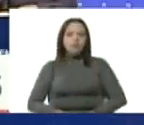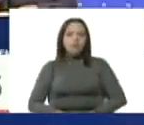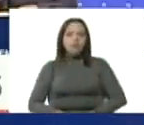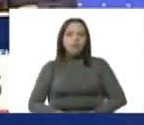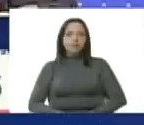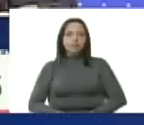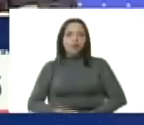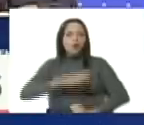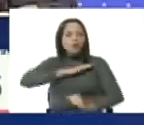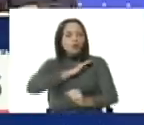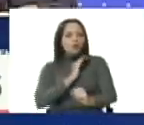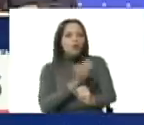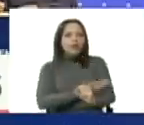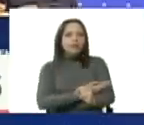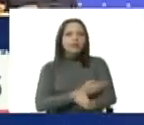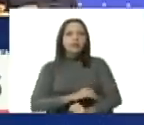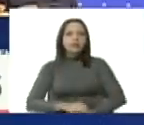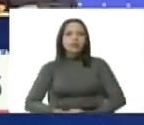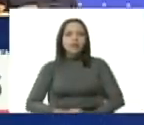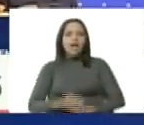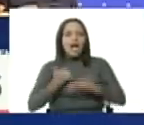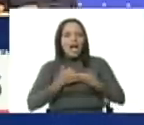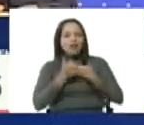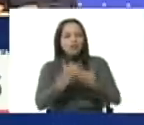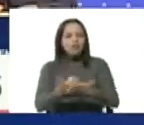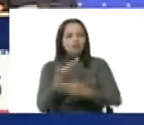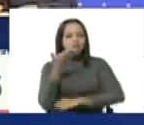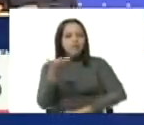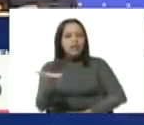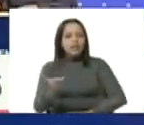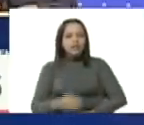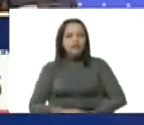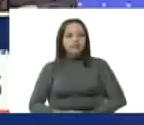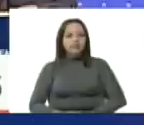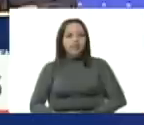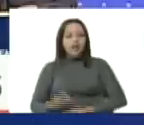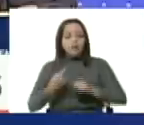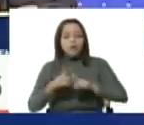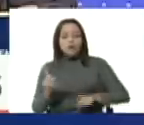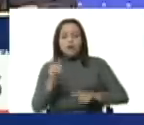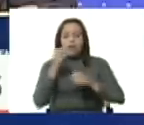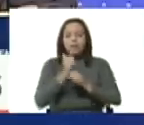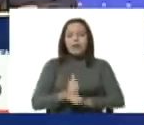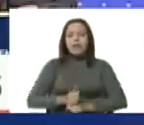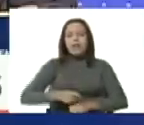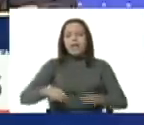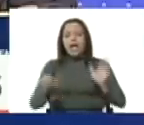con fuerza a ayudarlos a ustedes. Pero no se paren en artículos.